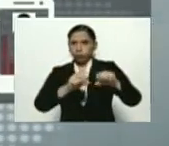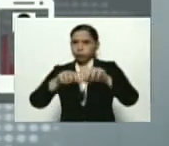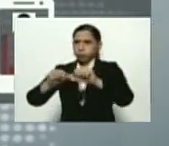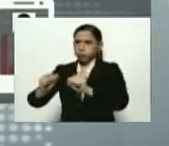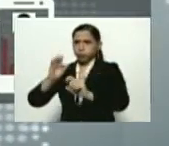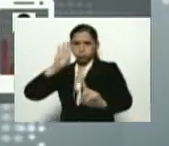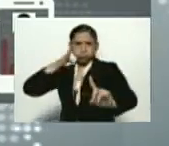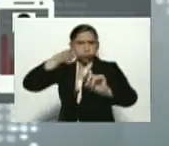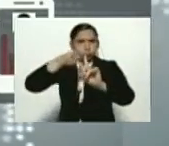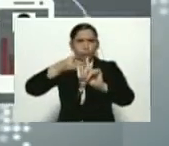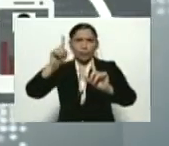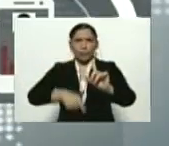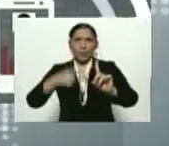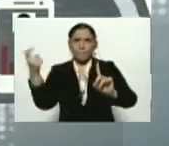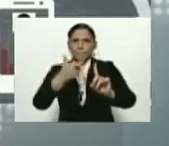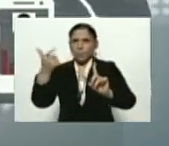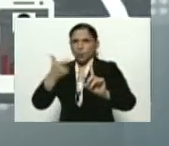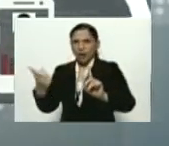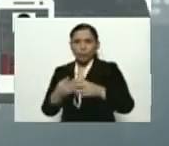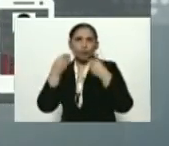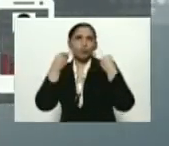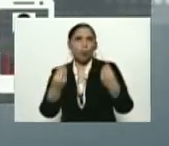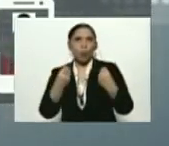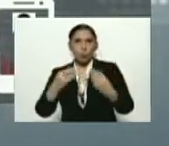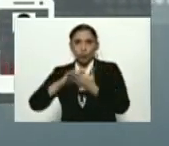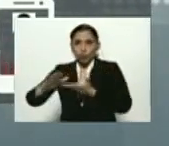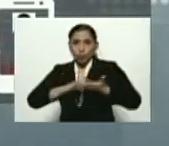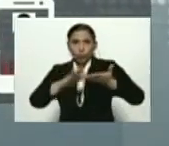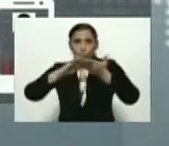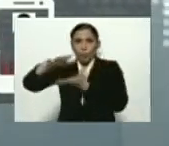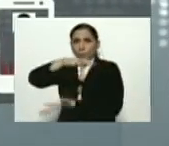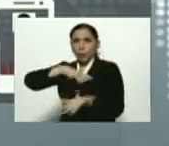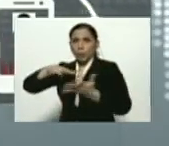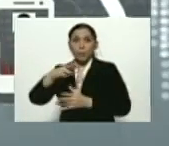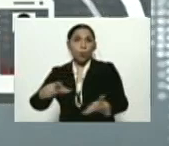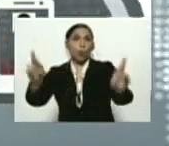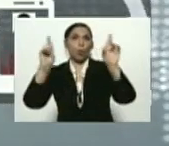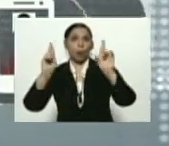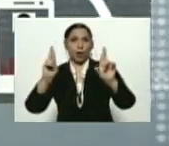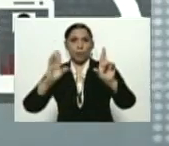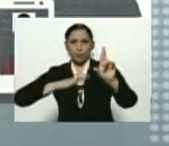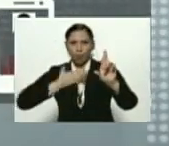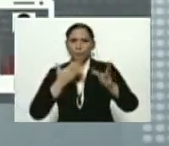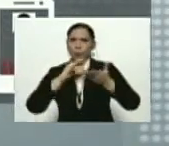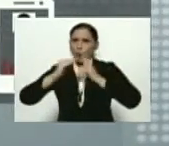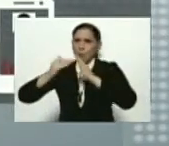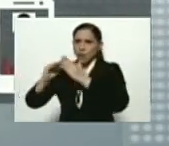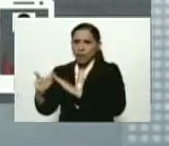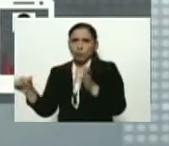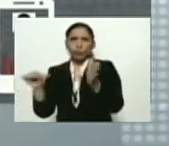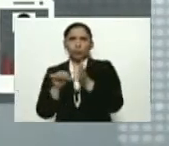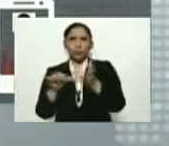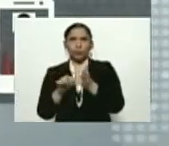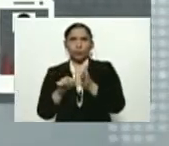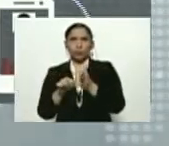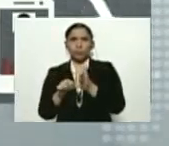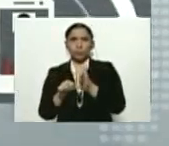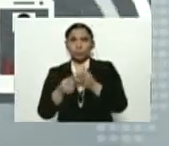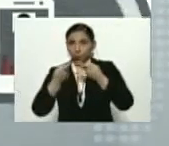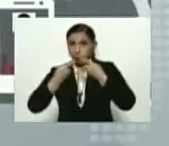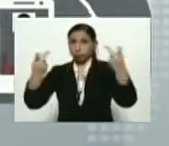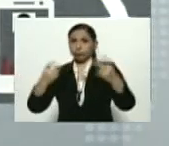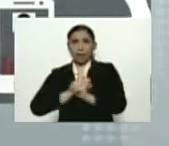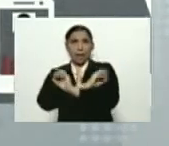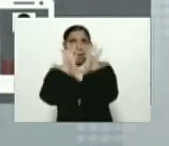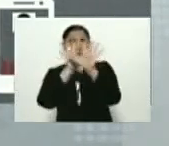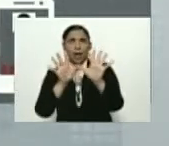ocupándose y buscando un nuevo camino. Ojalá podamos en esta comunidad donde los mensajes son muy claros,